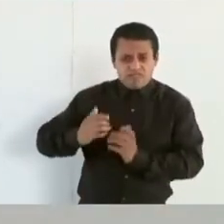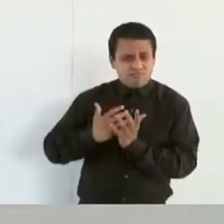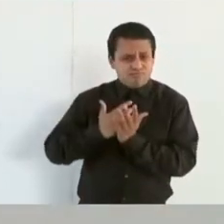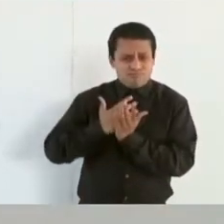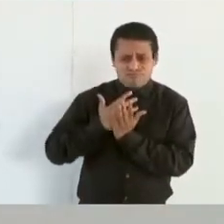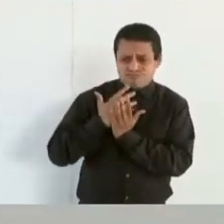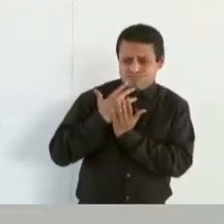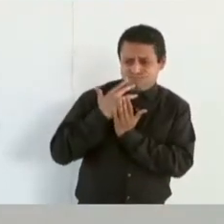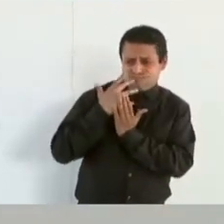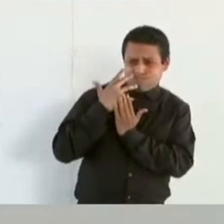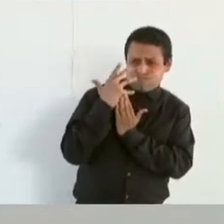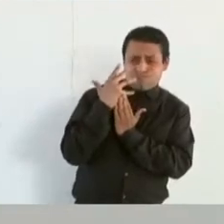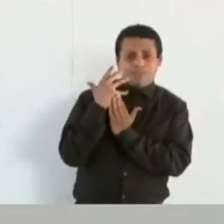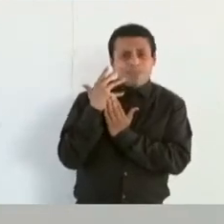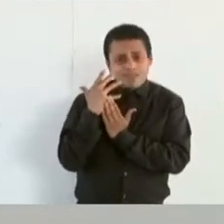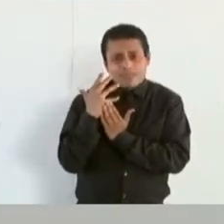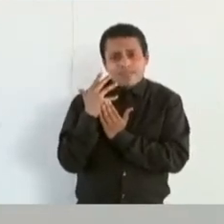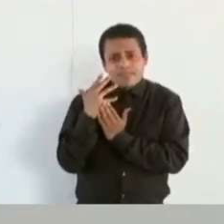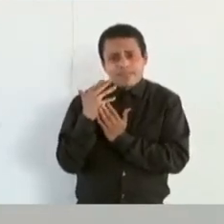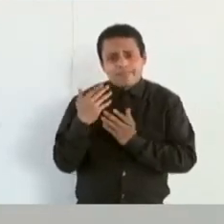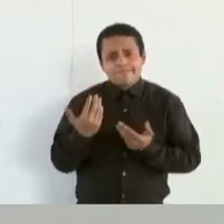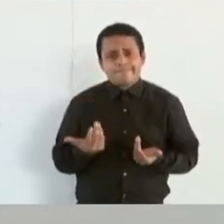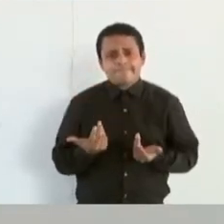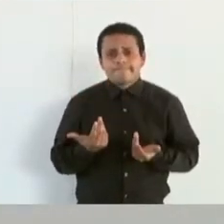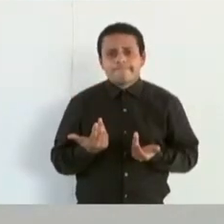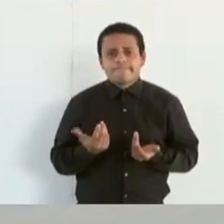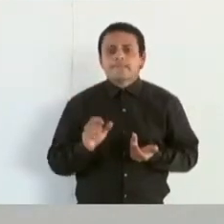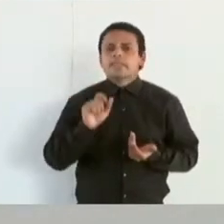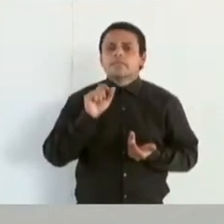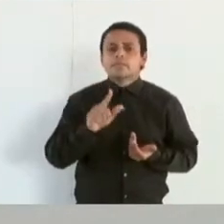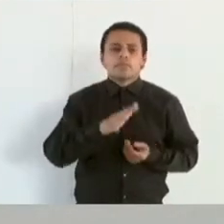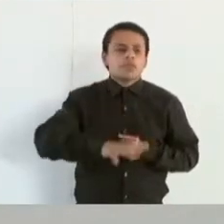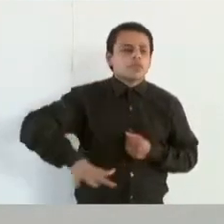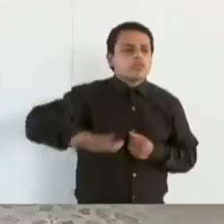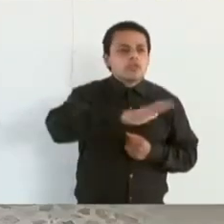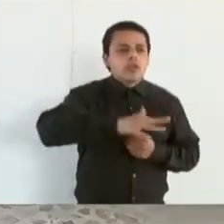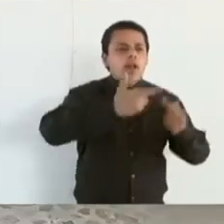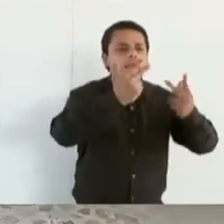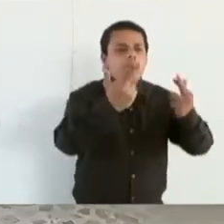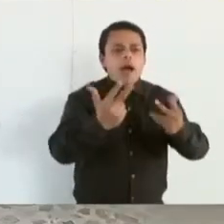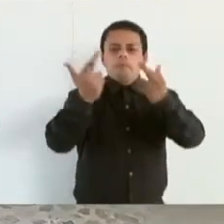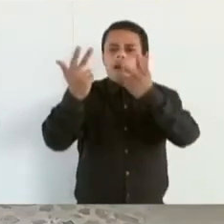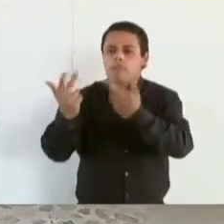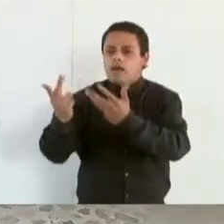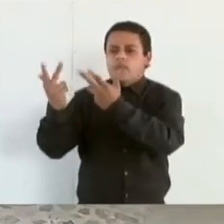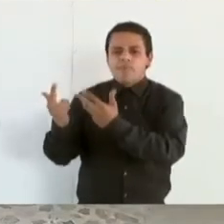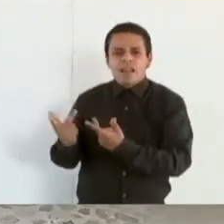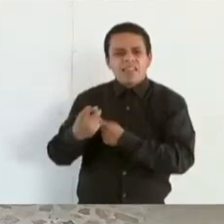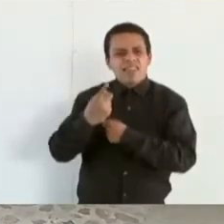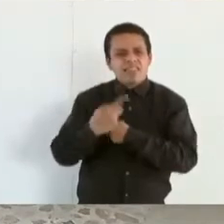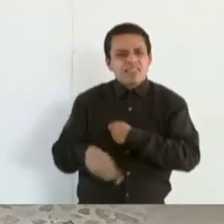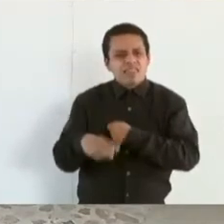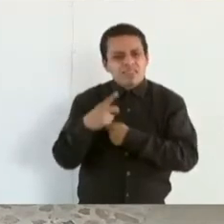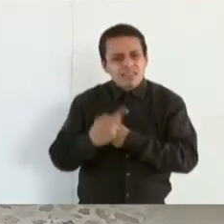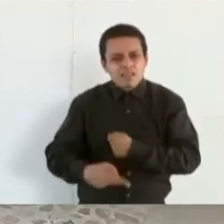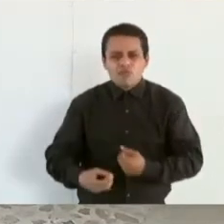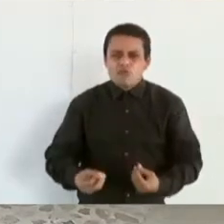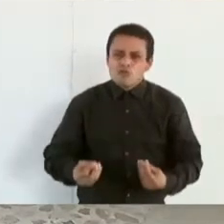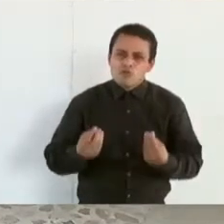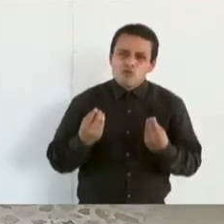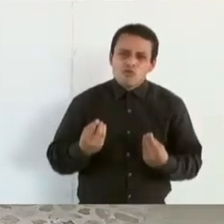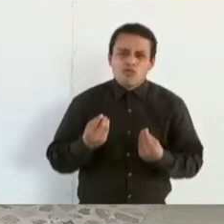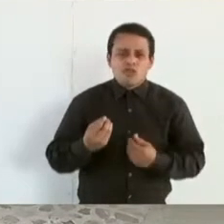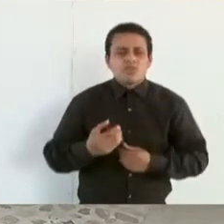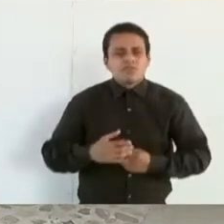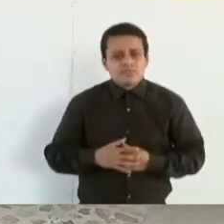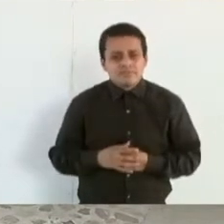y se destruyó el territorio, hubieron daños ambientales